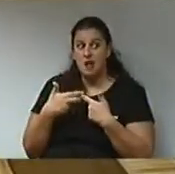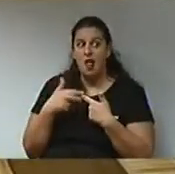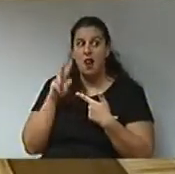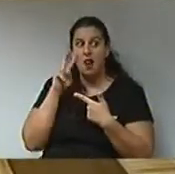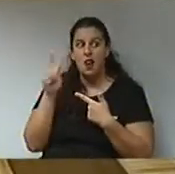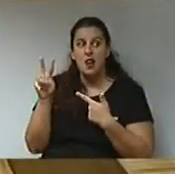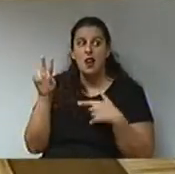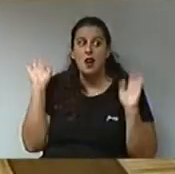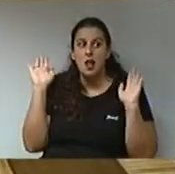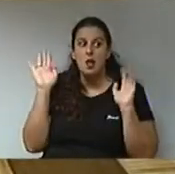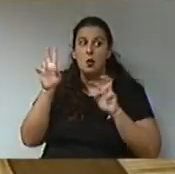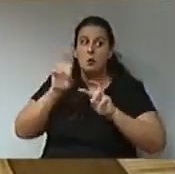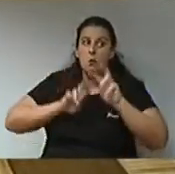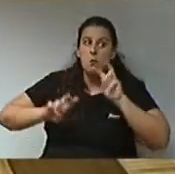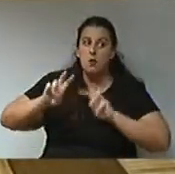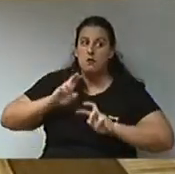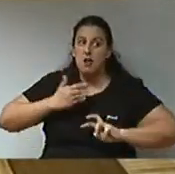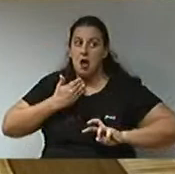de alguna manera se modifica